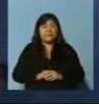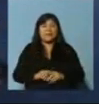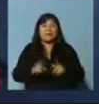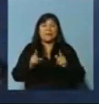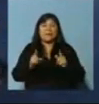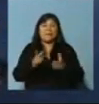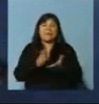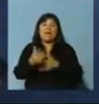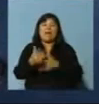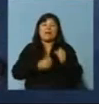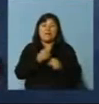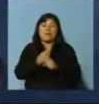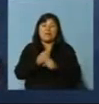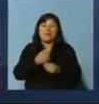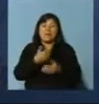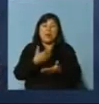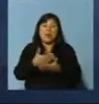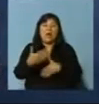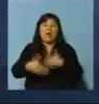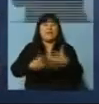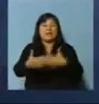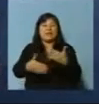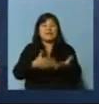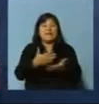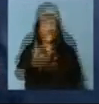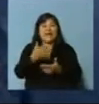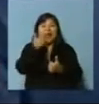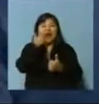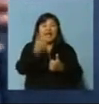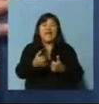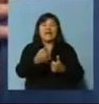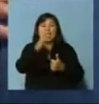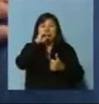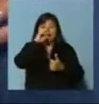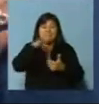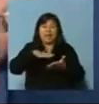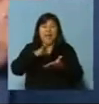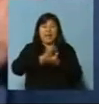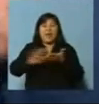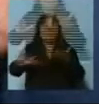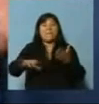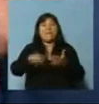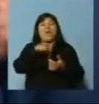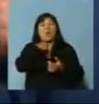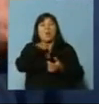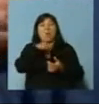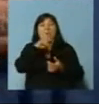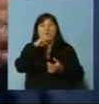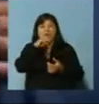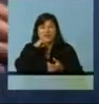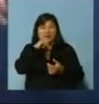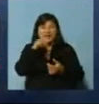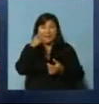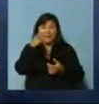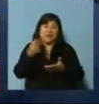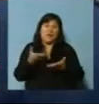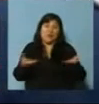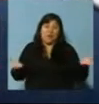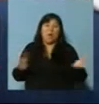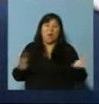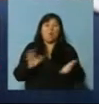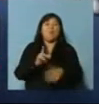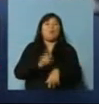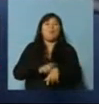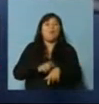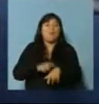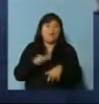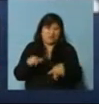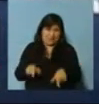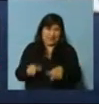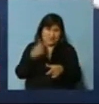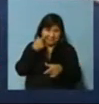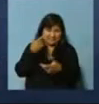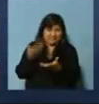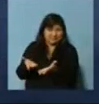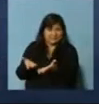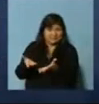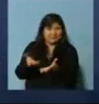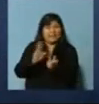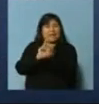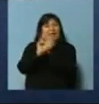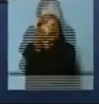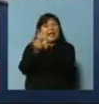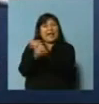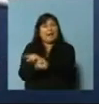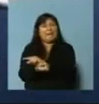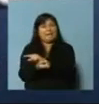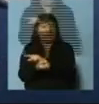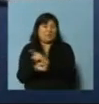Estamos avanzando en el camino de la energía limpia hacia nuestro Jujuy verde, por eso este momento simbólico de cambio.